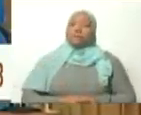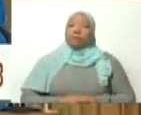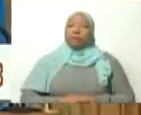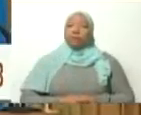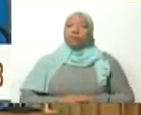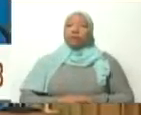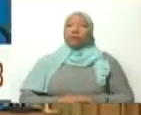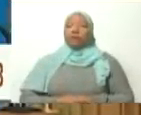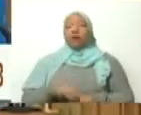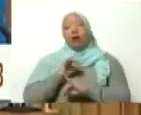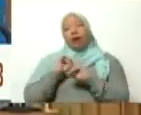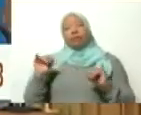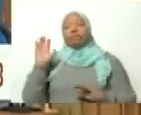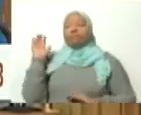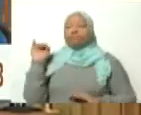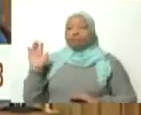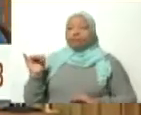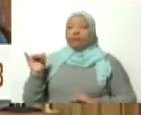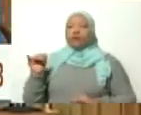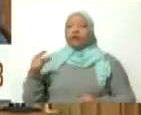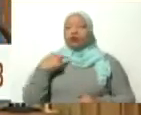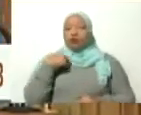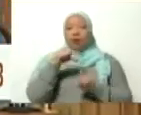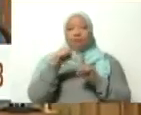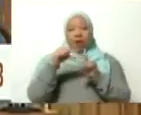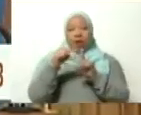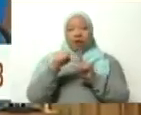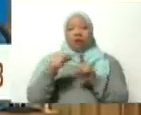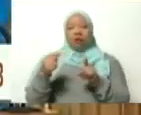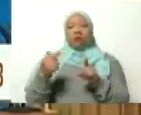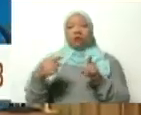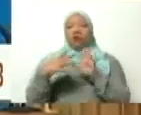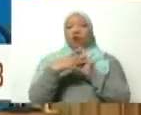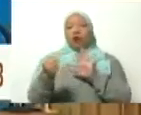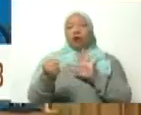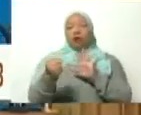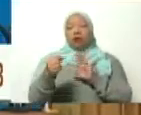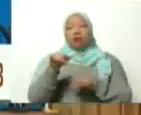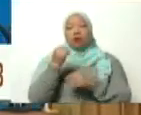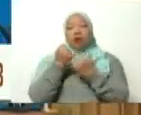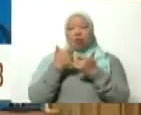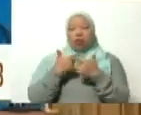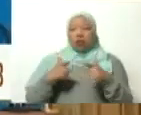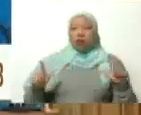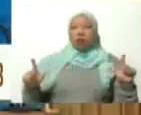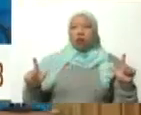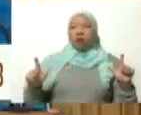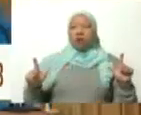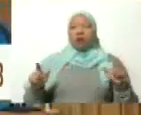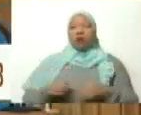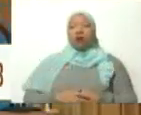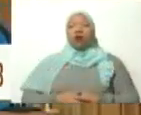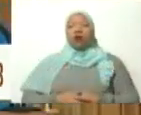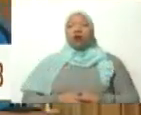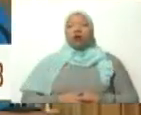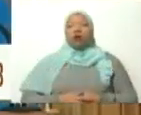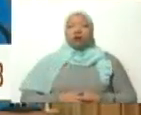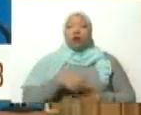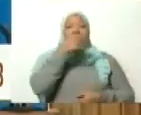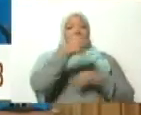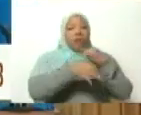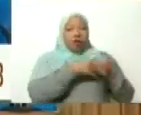sino despedirme con una frase y una arenga de nuestro libertador, que fue la arenga a sus soldados